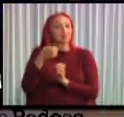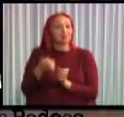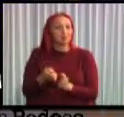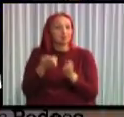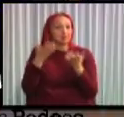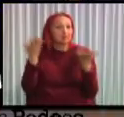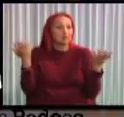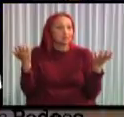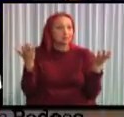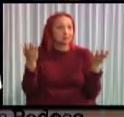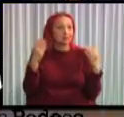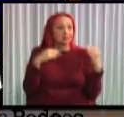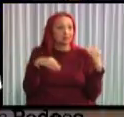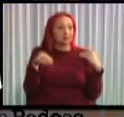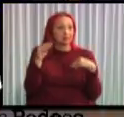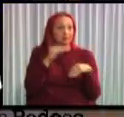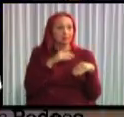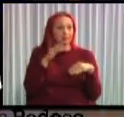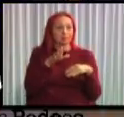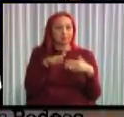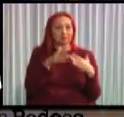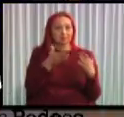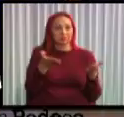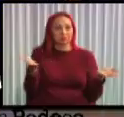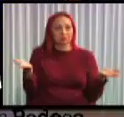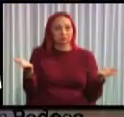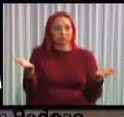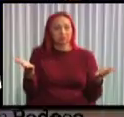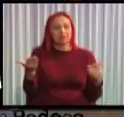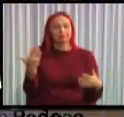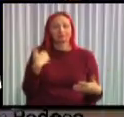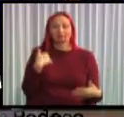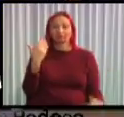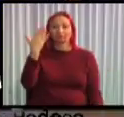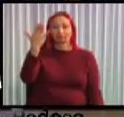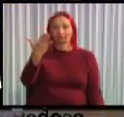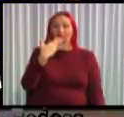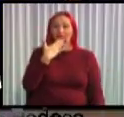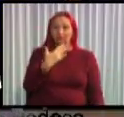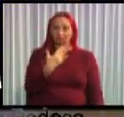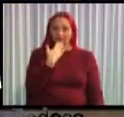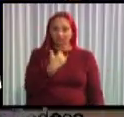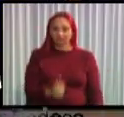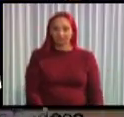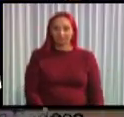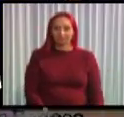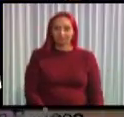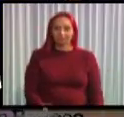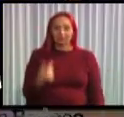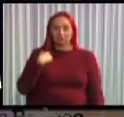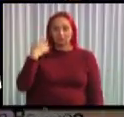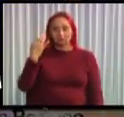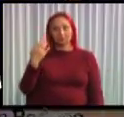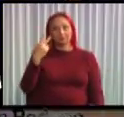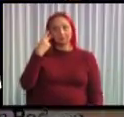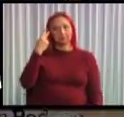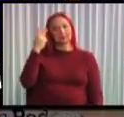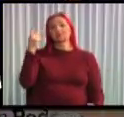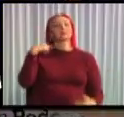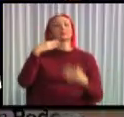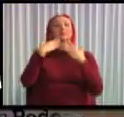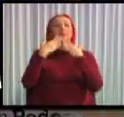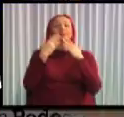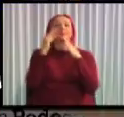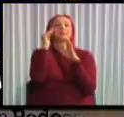exista este movimiento en medio de todas las cosas. Señores, muy agradecida. Y yo creo que los padres muy agradecidos,